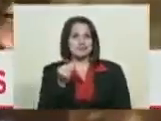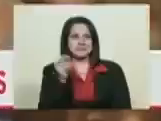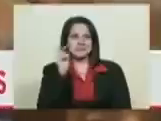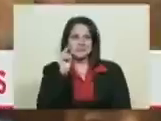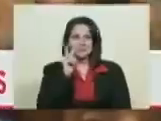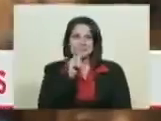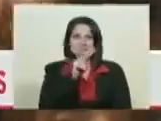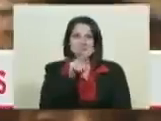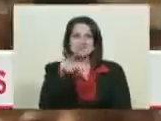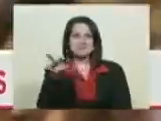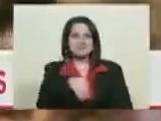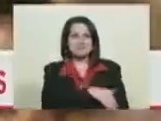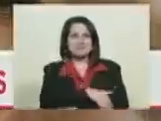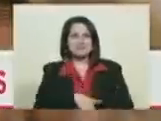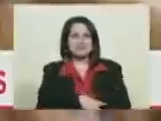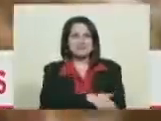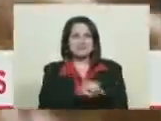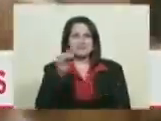hoy,